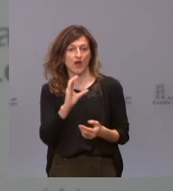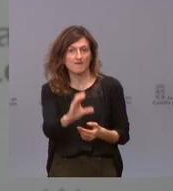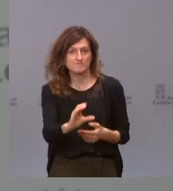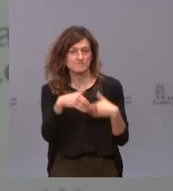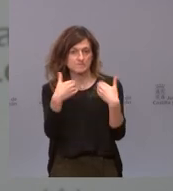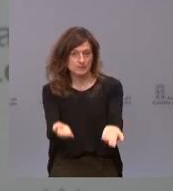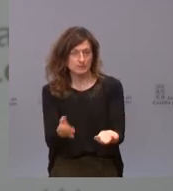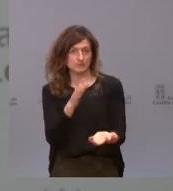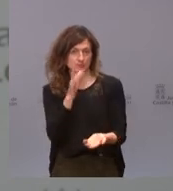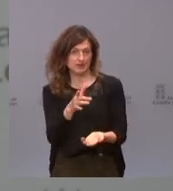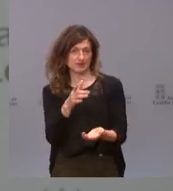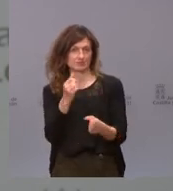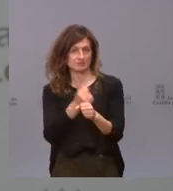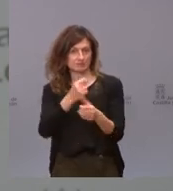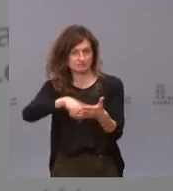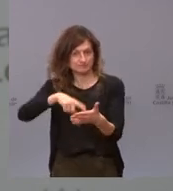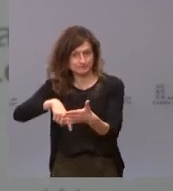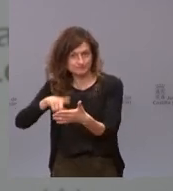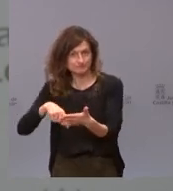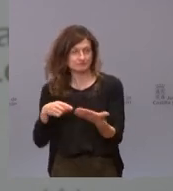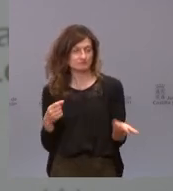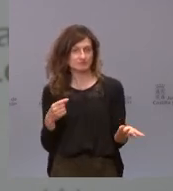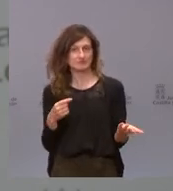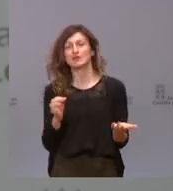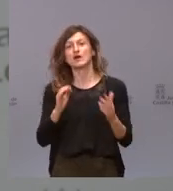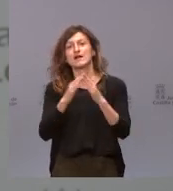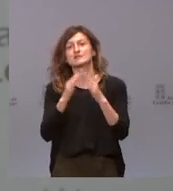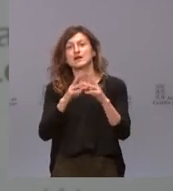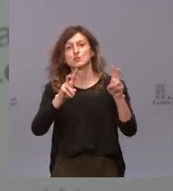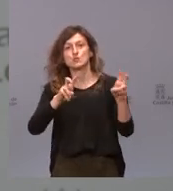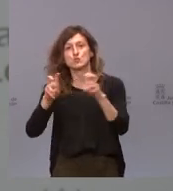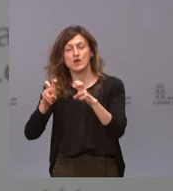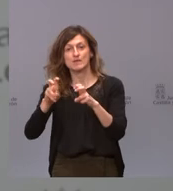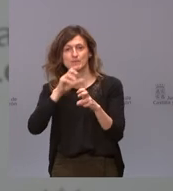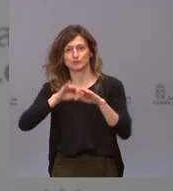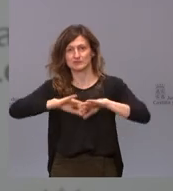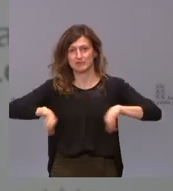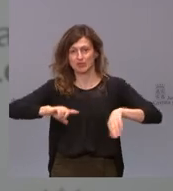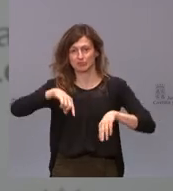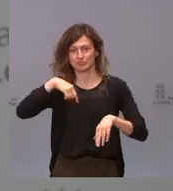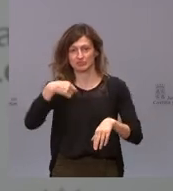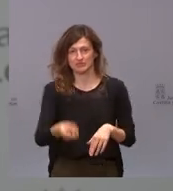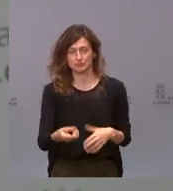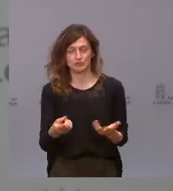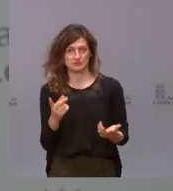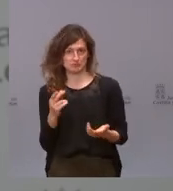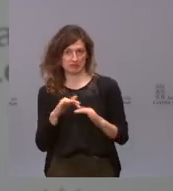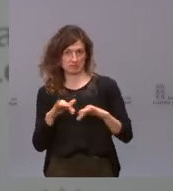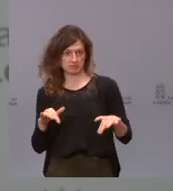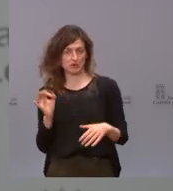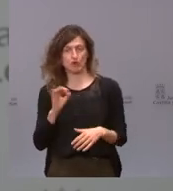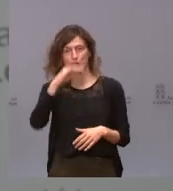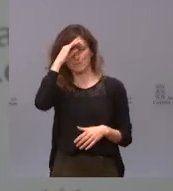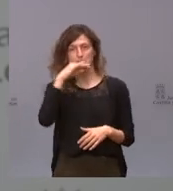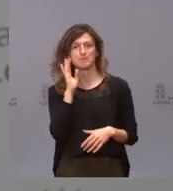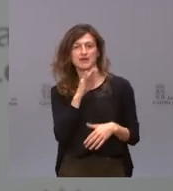pues un alquiler de una vivienda donde residir después de su separación de su pareja unos padres donan